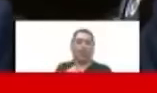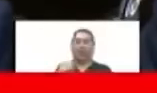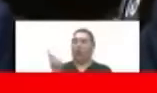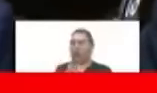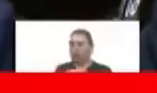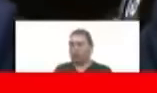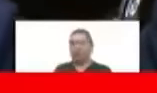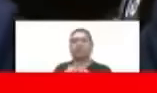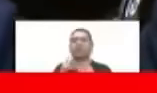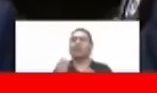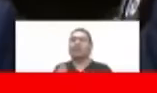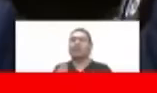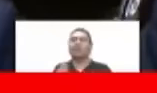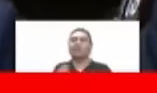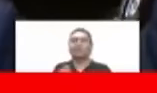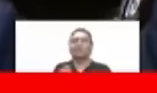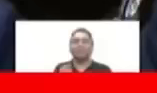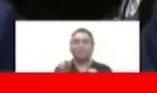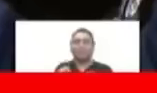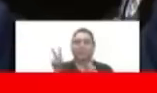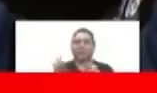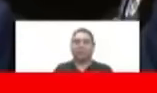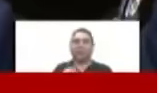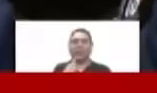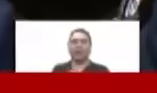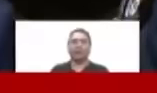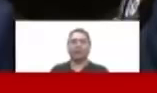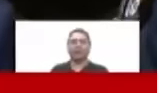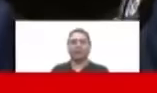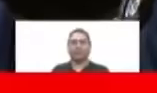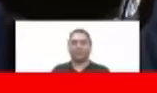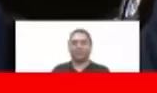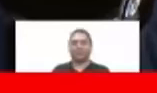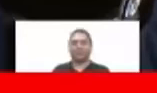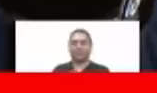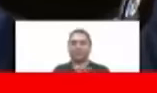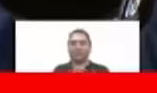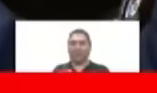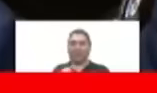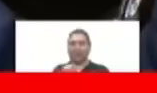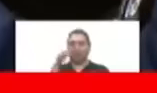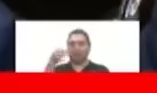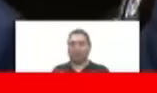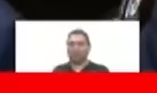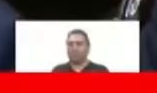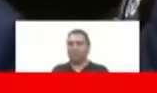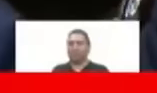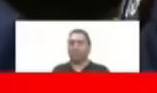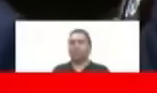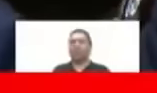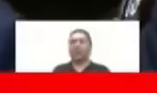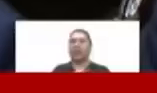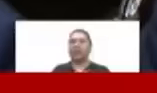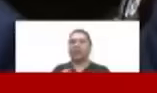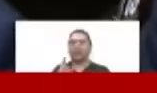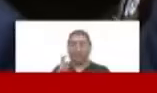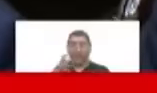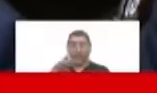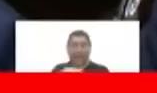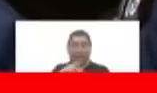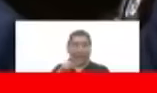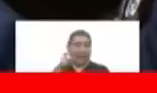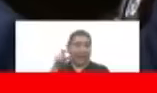más amplio. Me parece el programa de él, me parece mucho más amplio de Valero que esto. Abrían los cortinados y sacaban la valija para mostrarle a los diputados